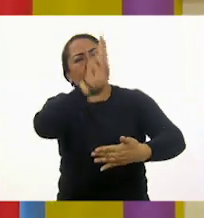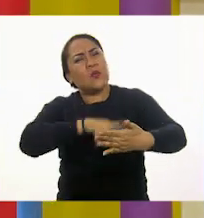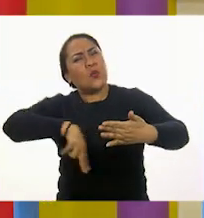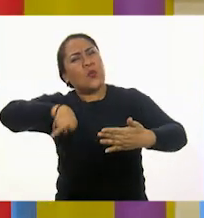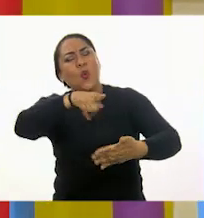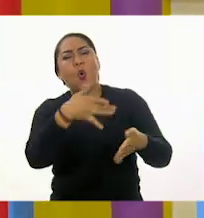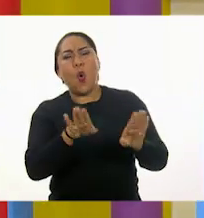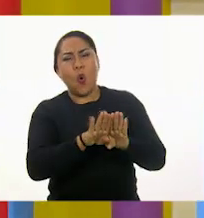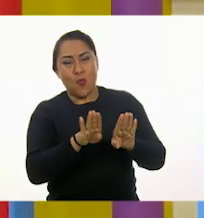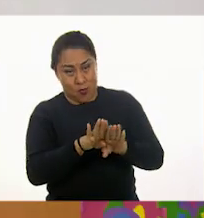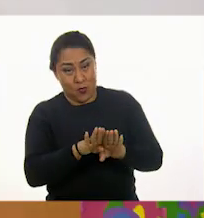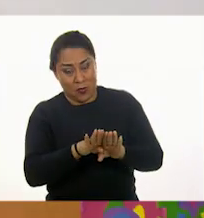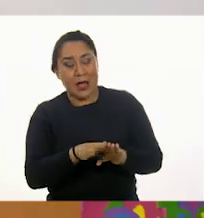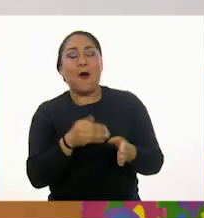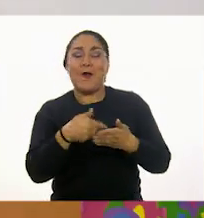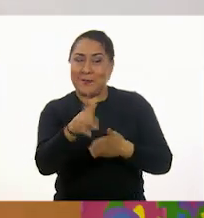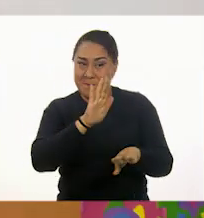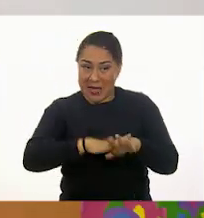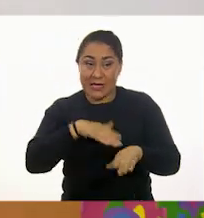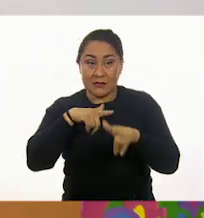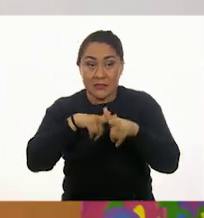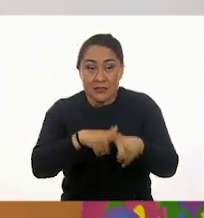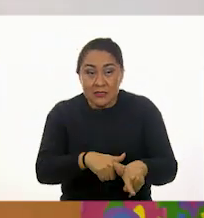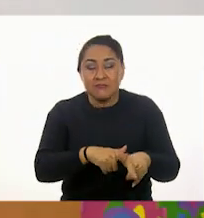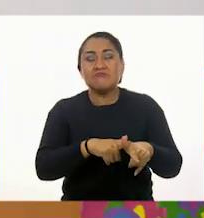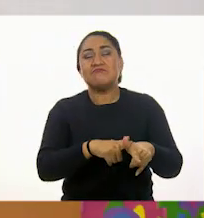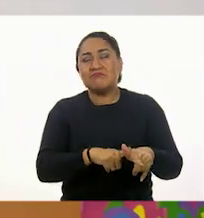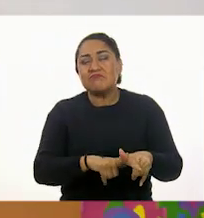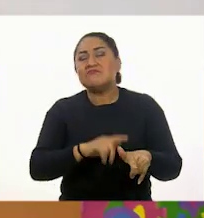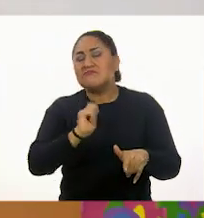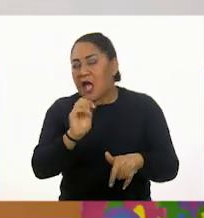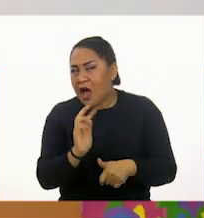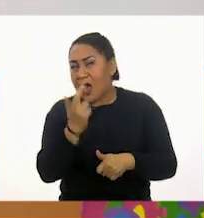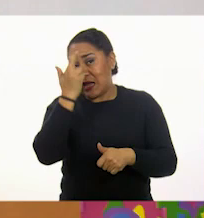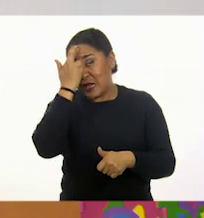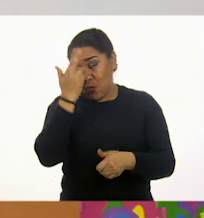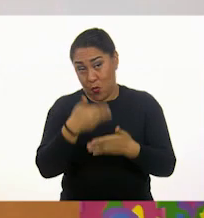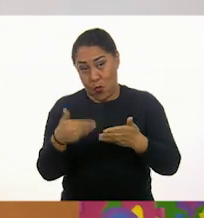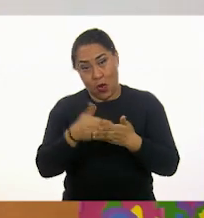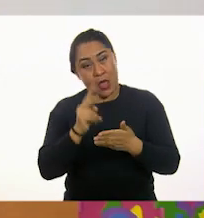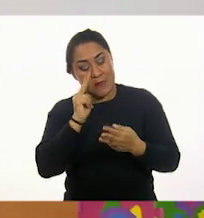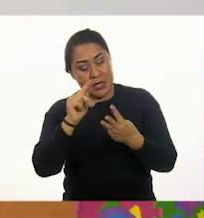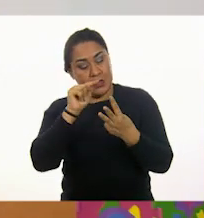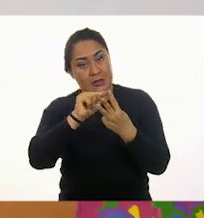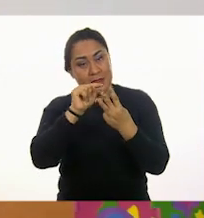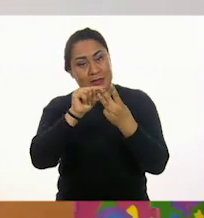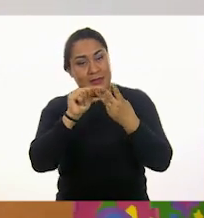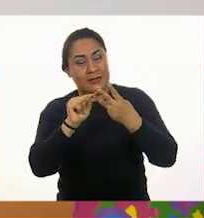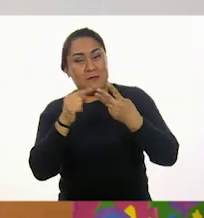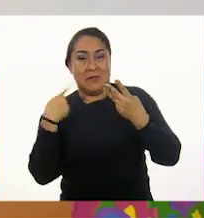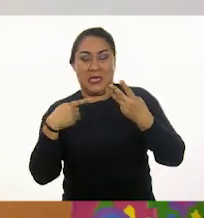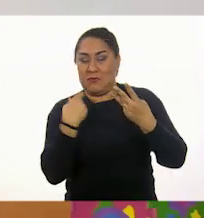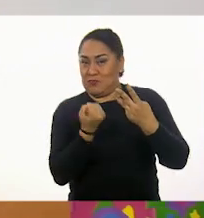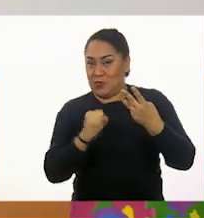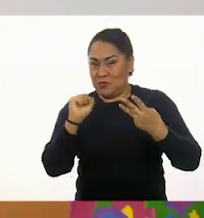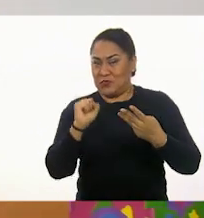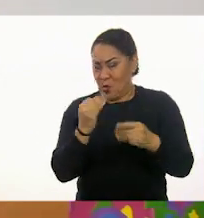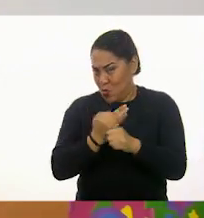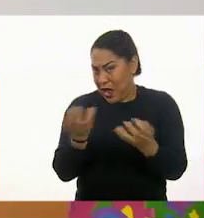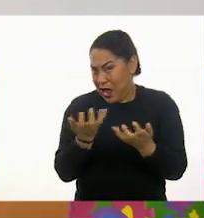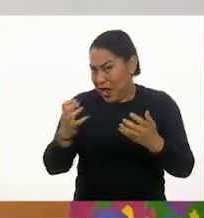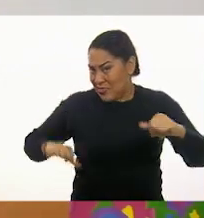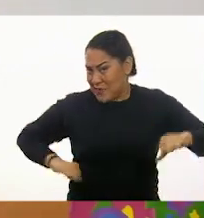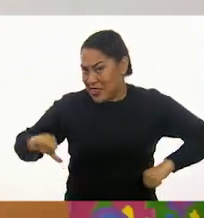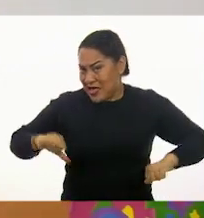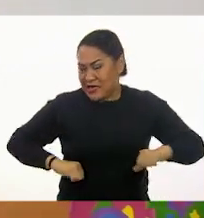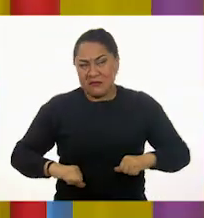México. Y para es. seguir recordando, vamos a ver a estos tres autores. Vamos a hacer una actividad. ¿Qué te parece? Me encanta la idea. ¿Qué